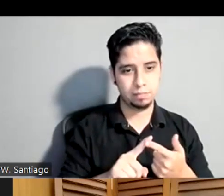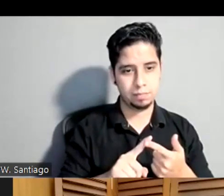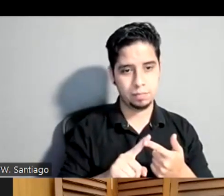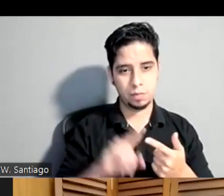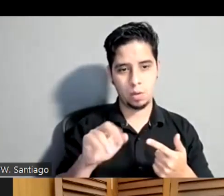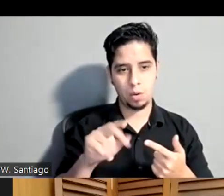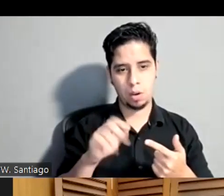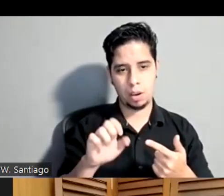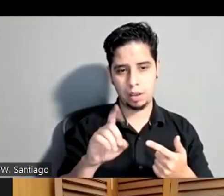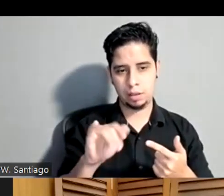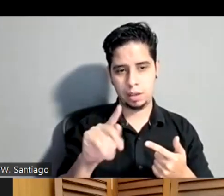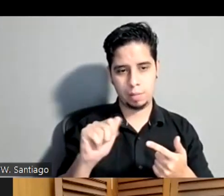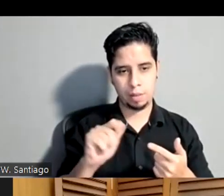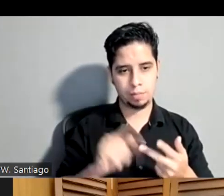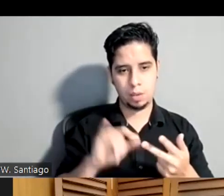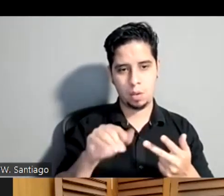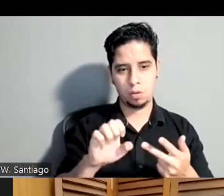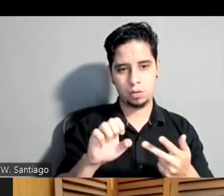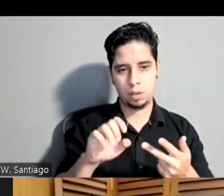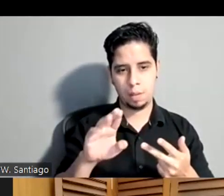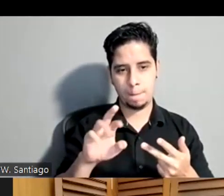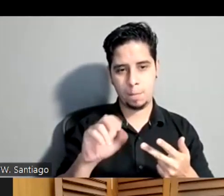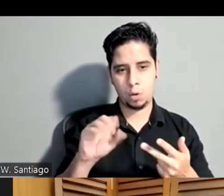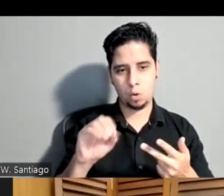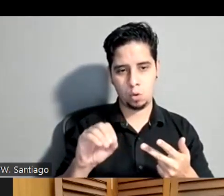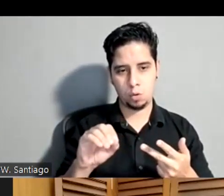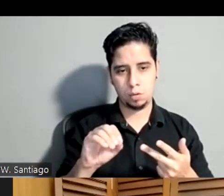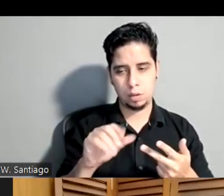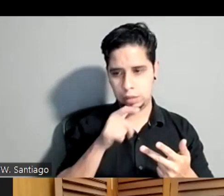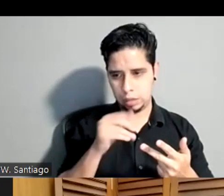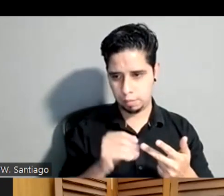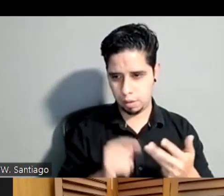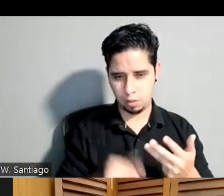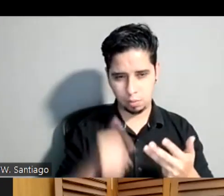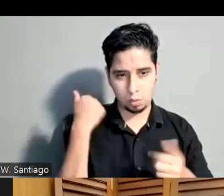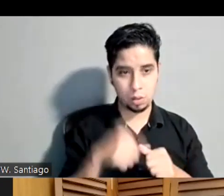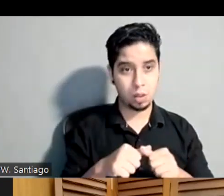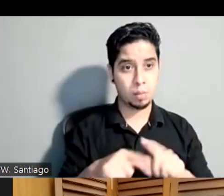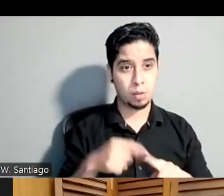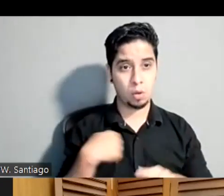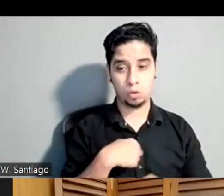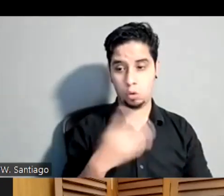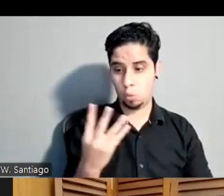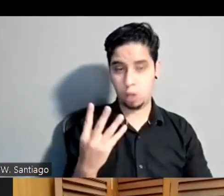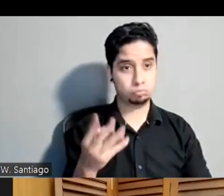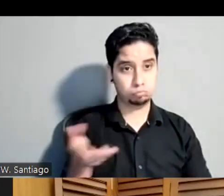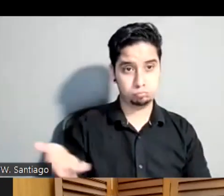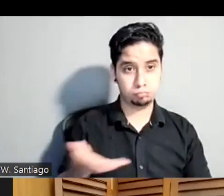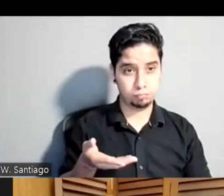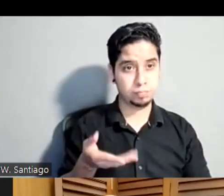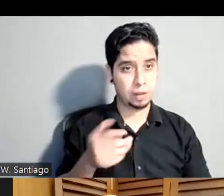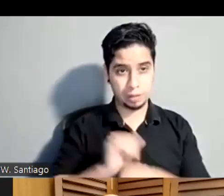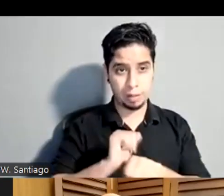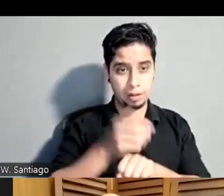Diepa, uh-huh, José Broco, y no recuerdo quién más, pero a nosotros cuatro nos cogieron para Callando Amores. Y